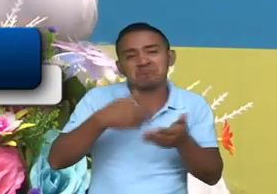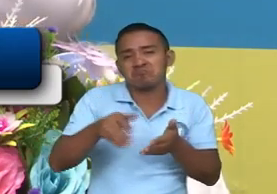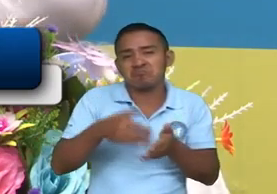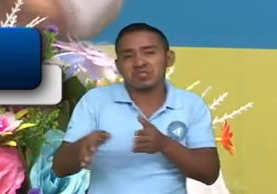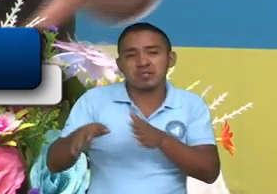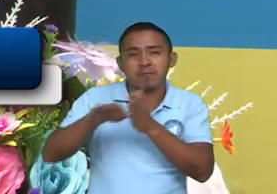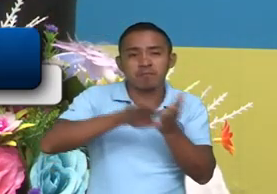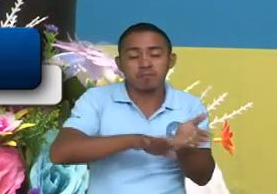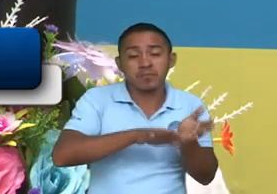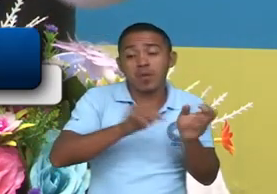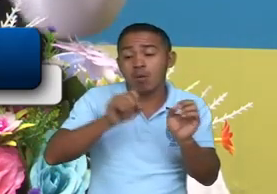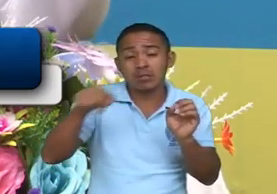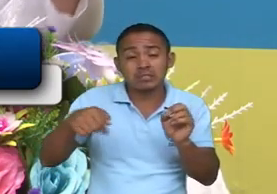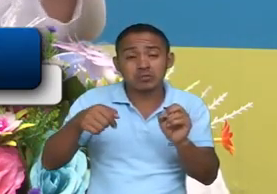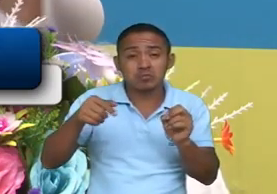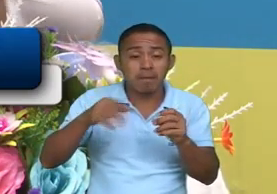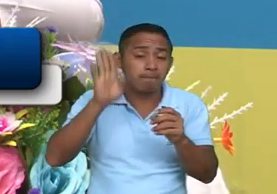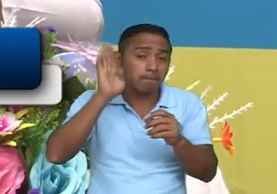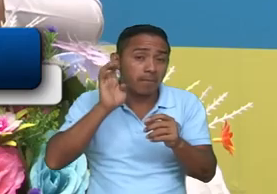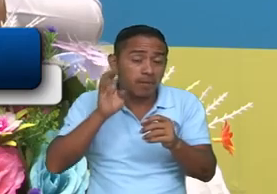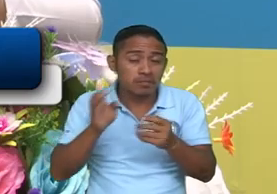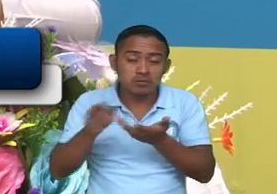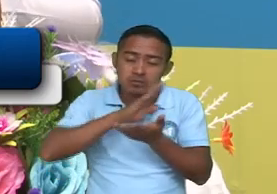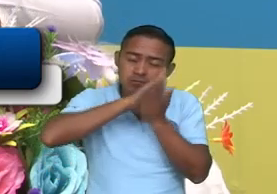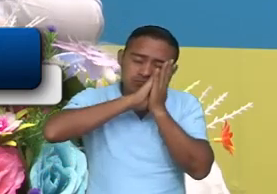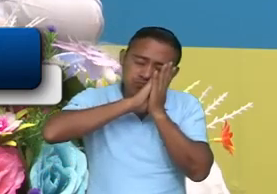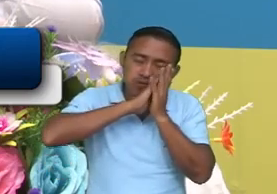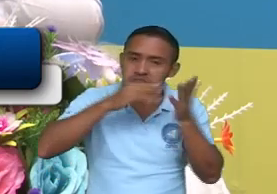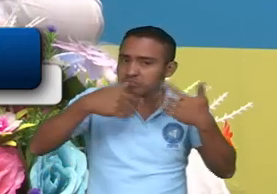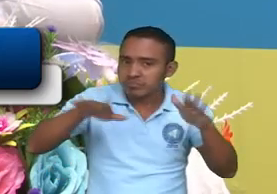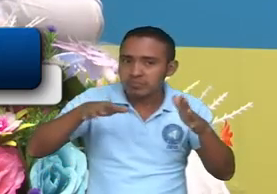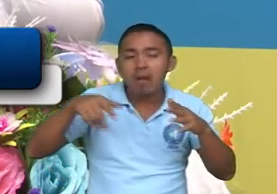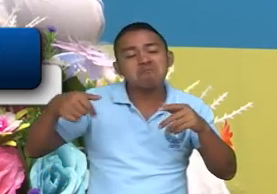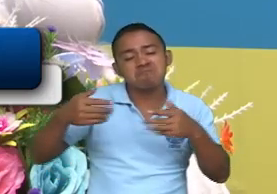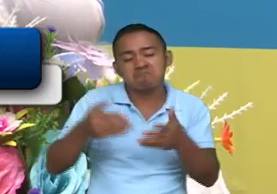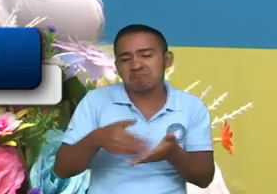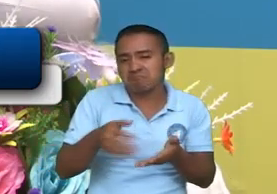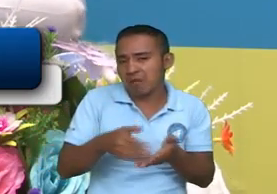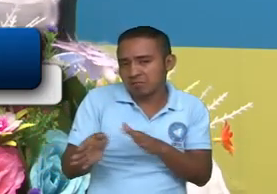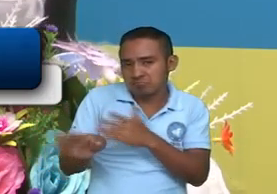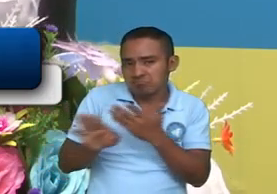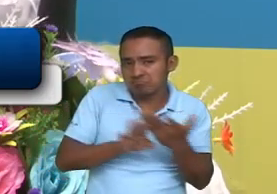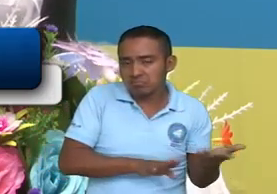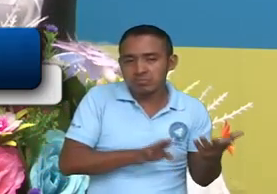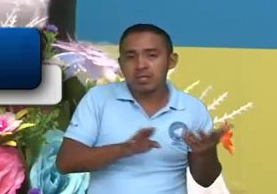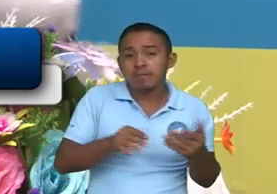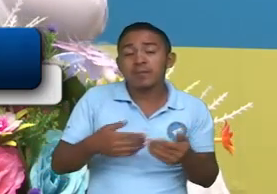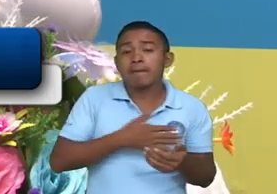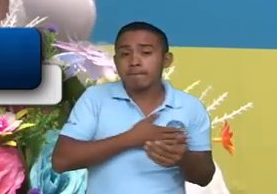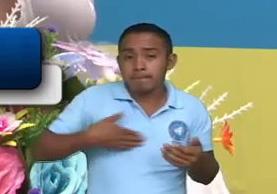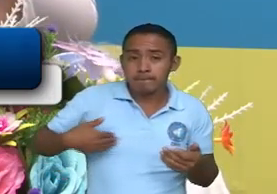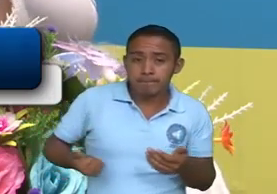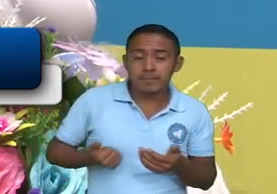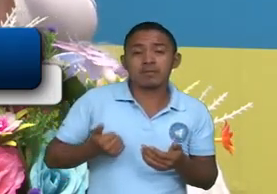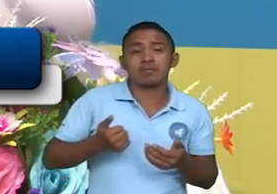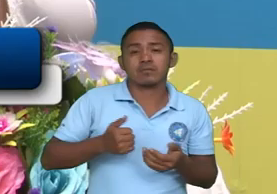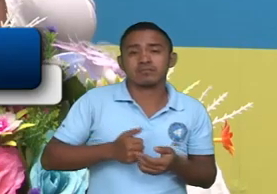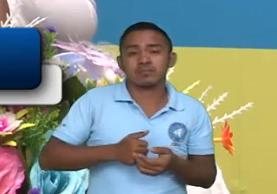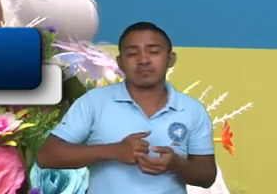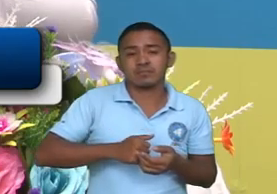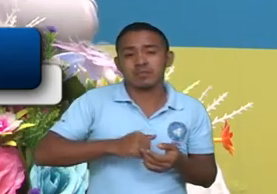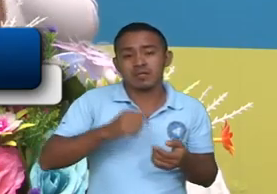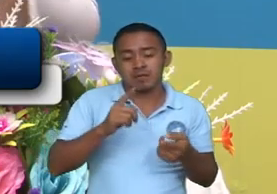forma espontánea, ocasione que el niño pueda tener obstrucción de su vía aérea, deja de respirar, el niño no se pudo mover porque tal vez no está desarrollado,